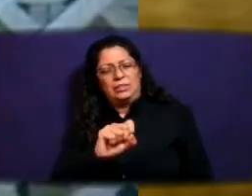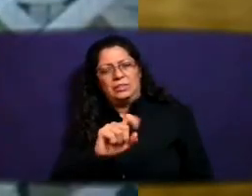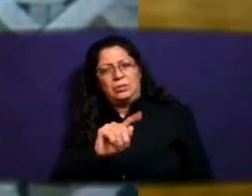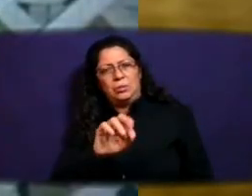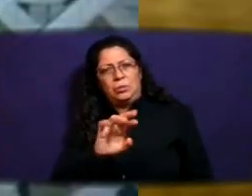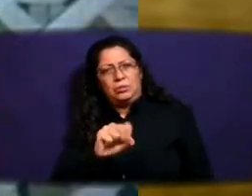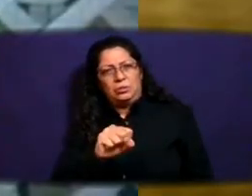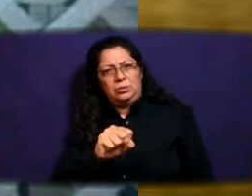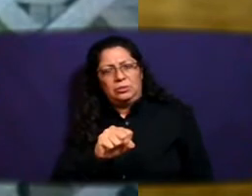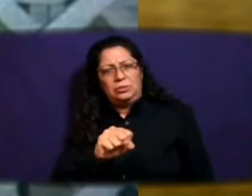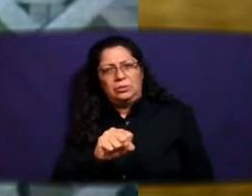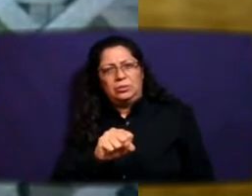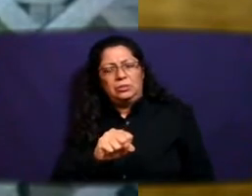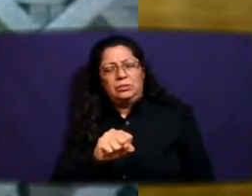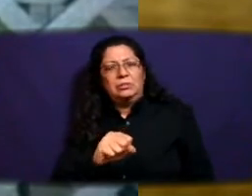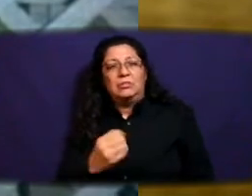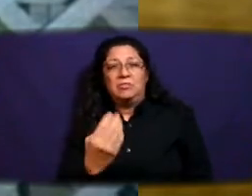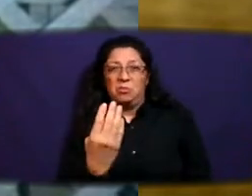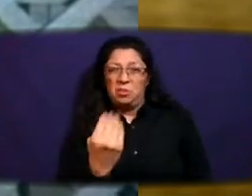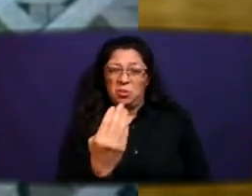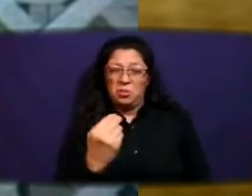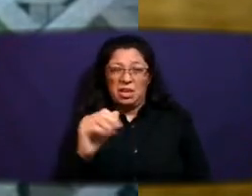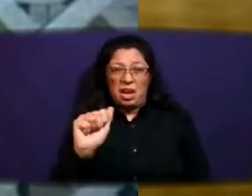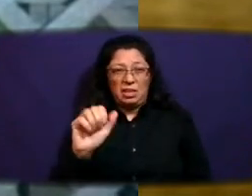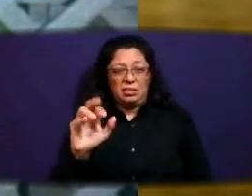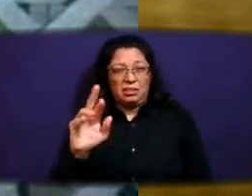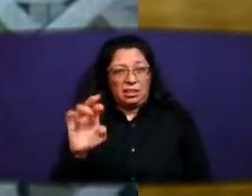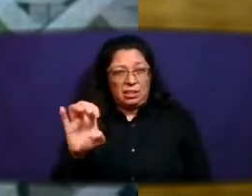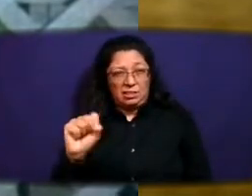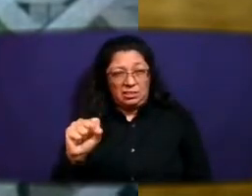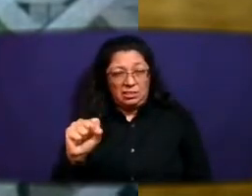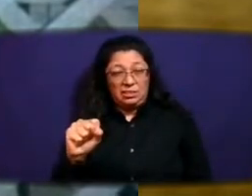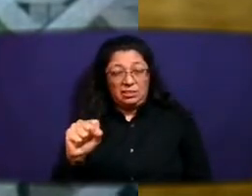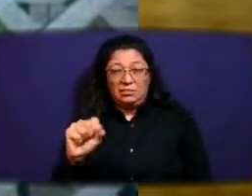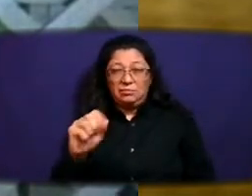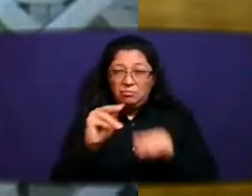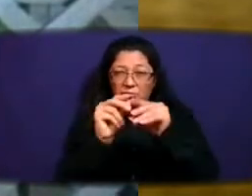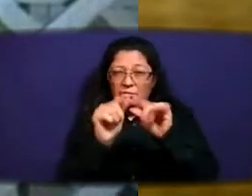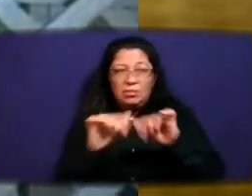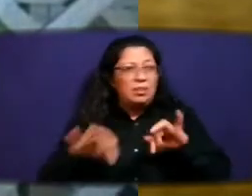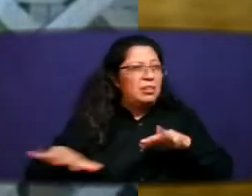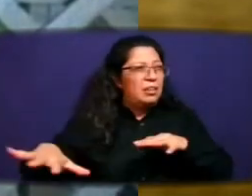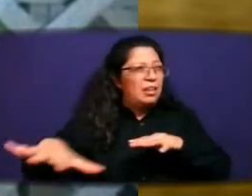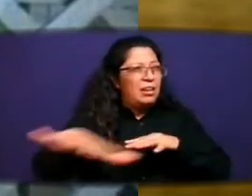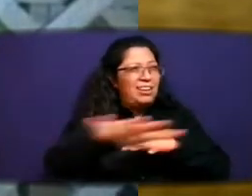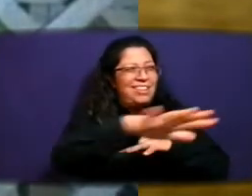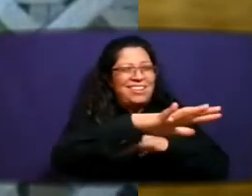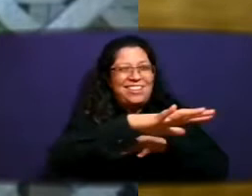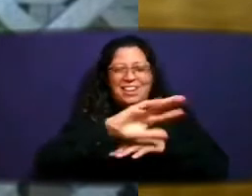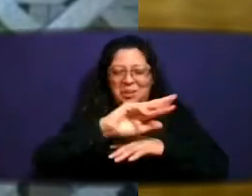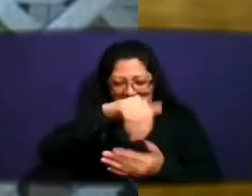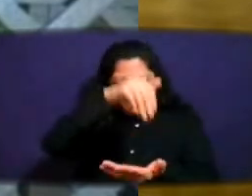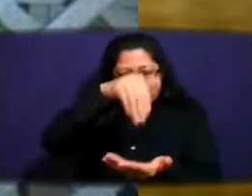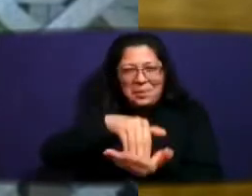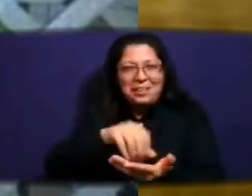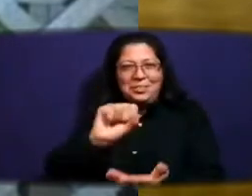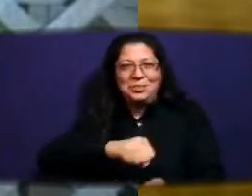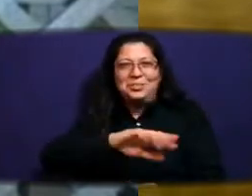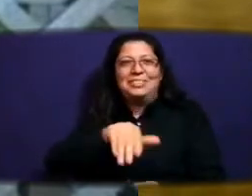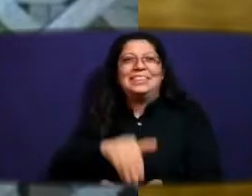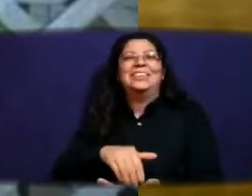14 acres de tierra cultivada en medio de sur centro Los